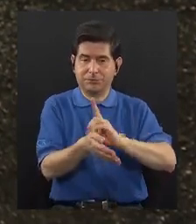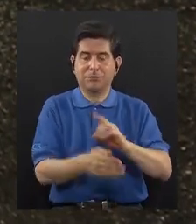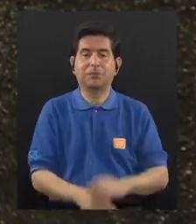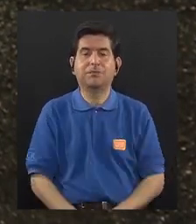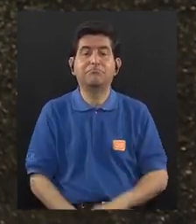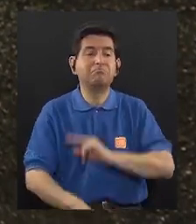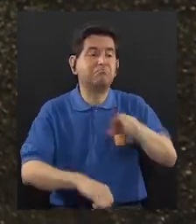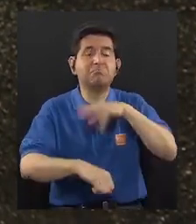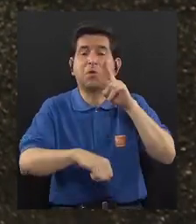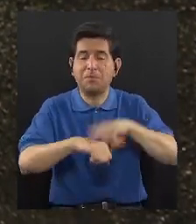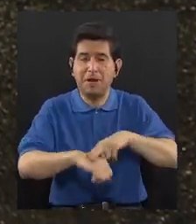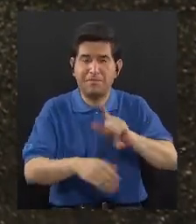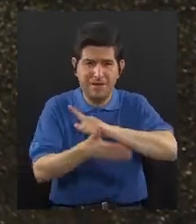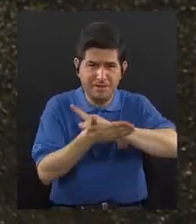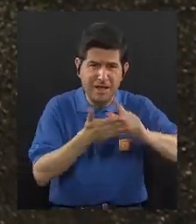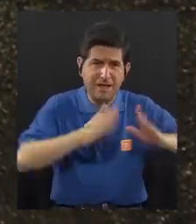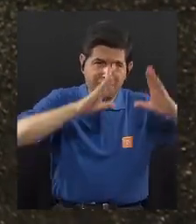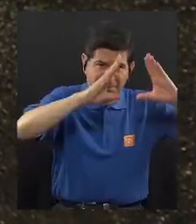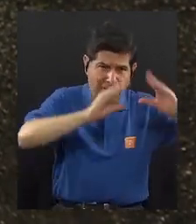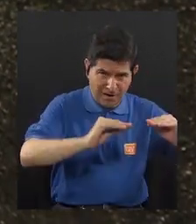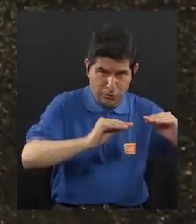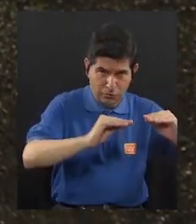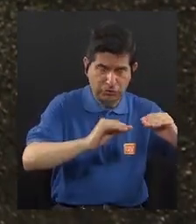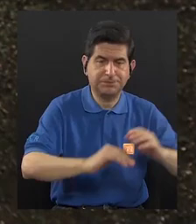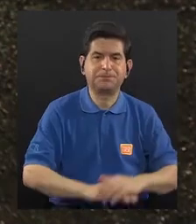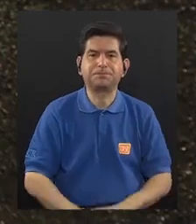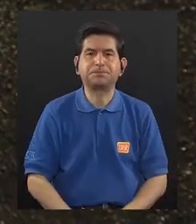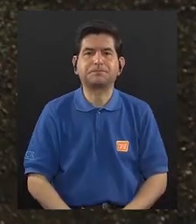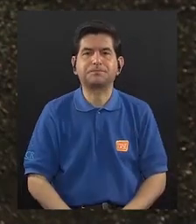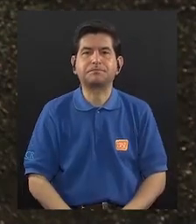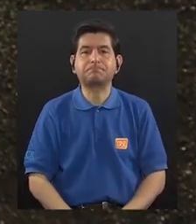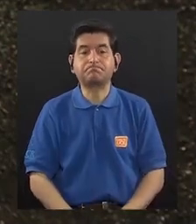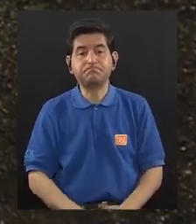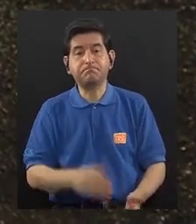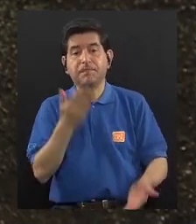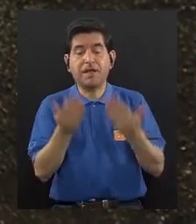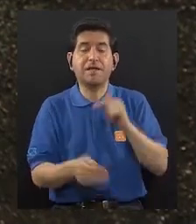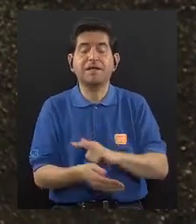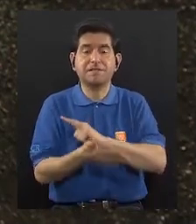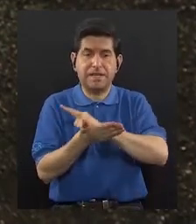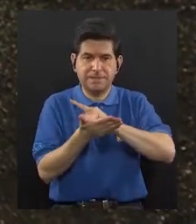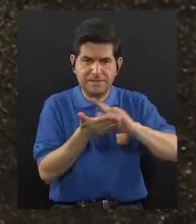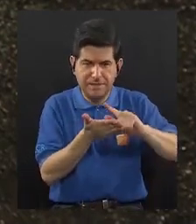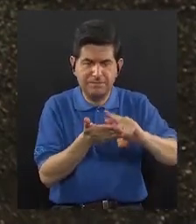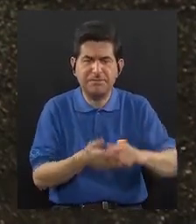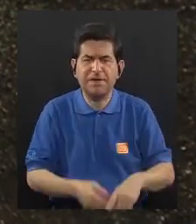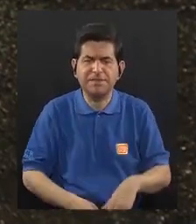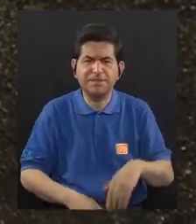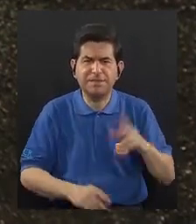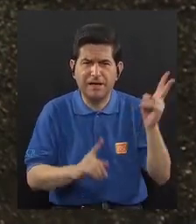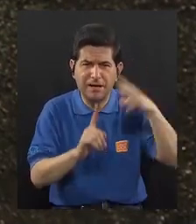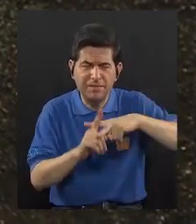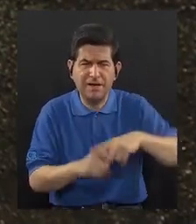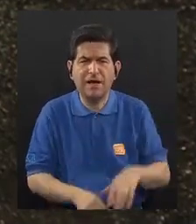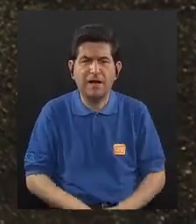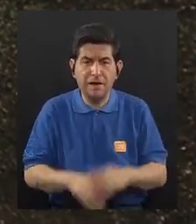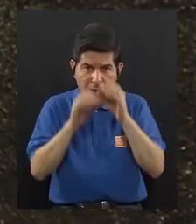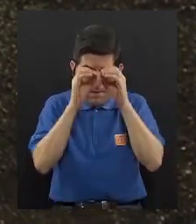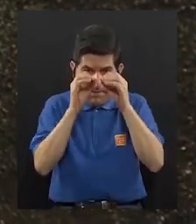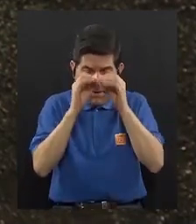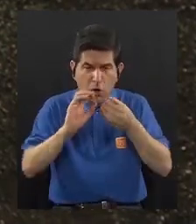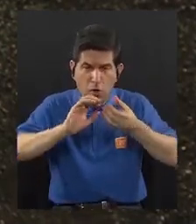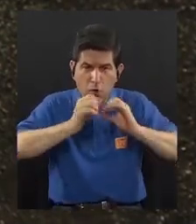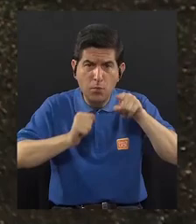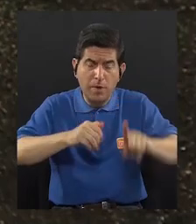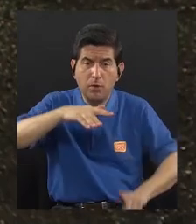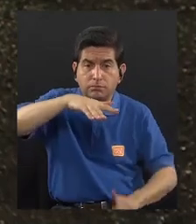usualmente si se limpia en la noche y quedan los desinfectantes actuando usualmente la carga microbiana que